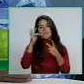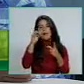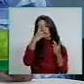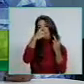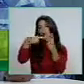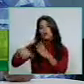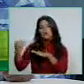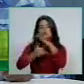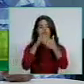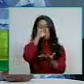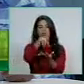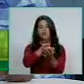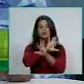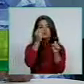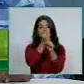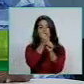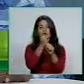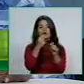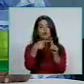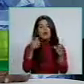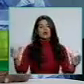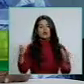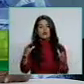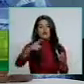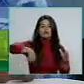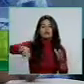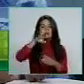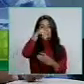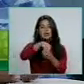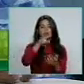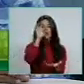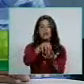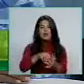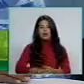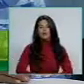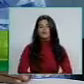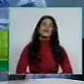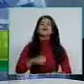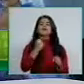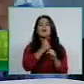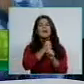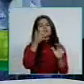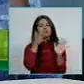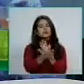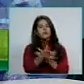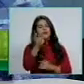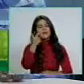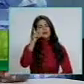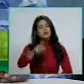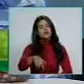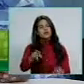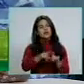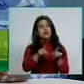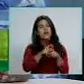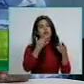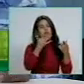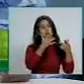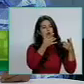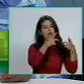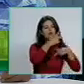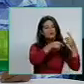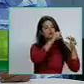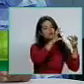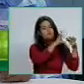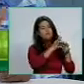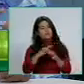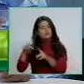Estado, que hemos estado incorporados como un solo bloque en el Estado. Haciendo que básicamente, bueno, inclusive viendo el tema de la cadena, por ejemplo, en